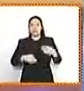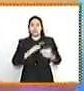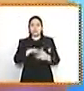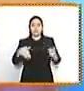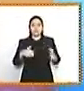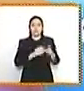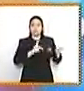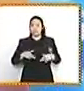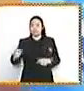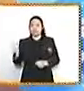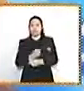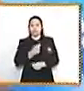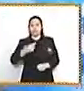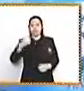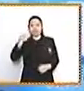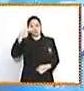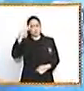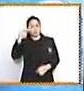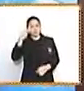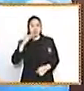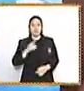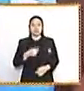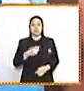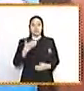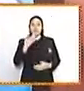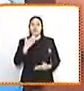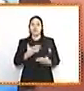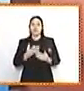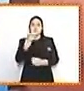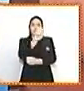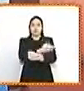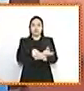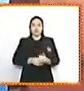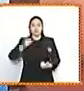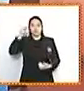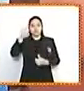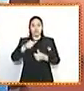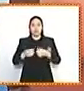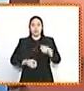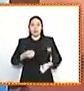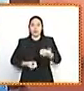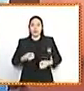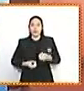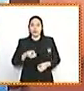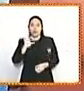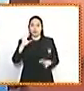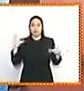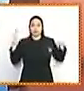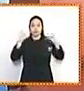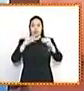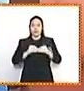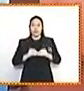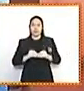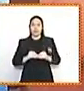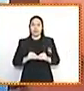todos los ganadores. Soy Stephanie, les deseo una feliz tarde. Los esperamos en el sorteo de las 9 de noche.